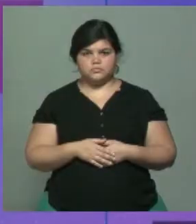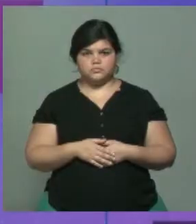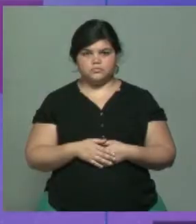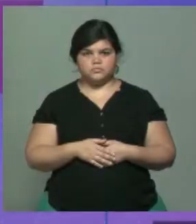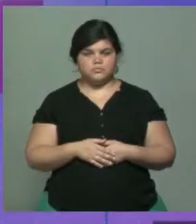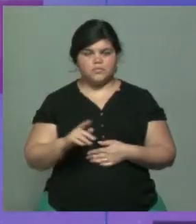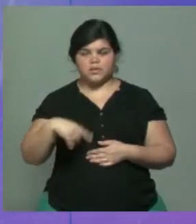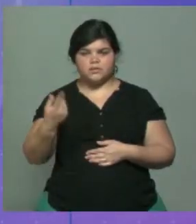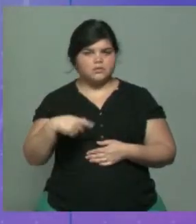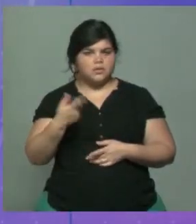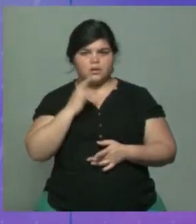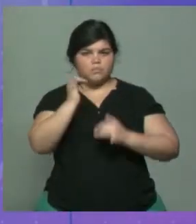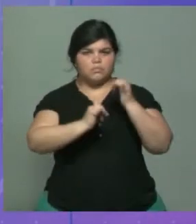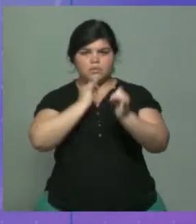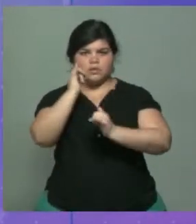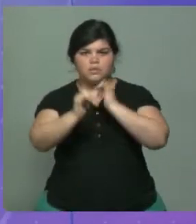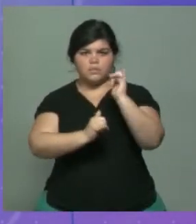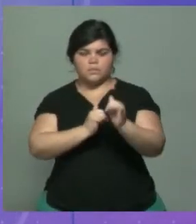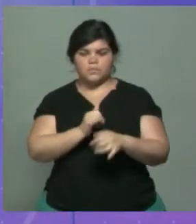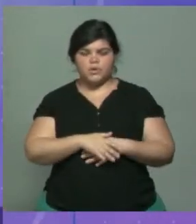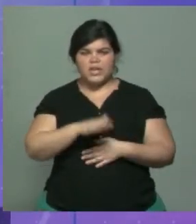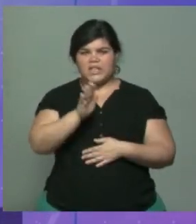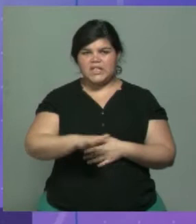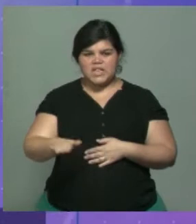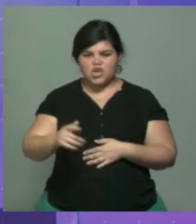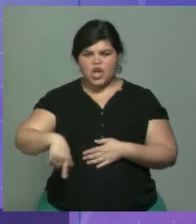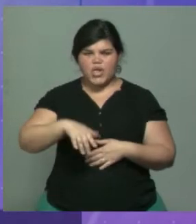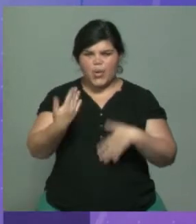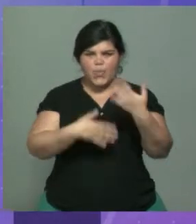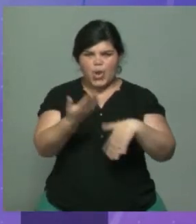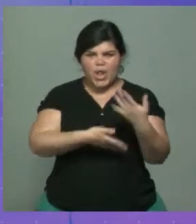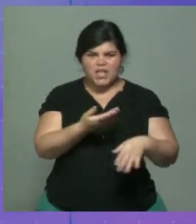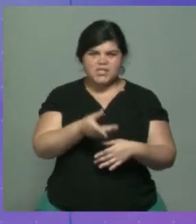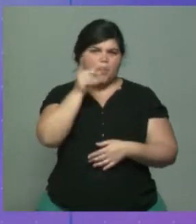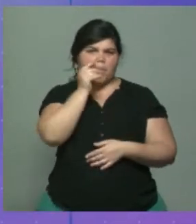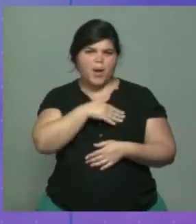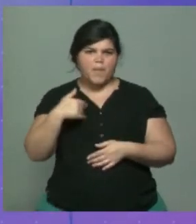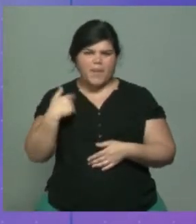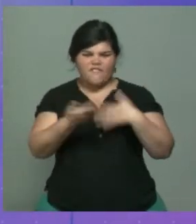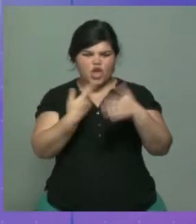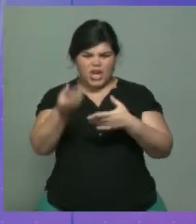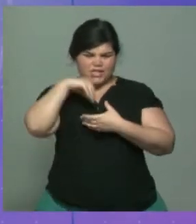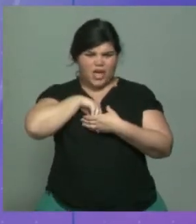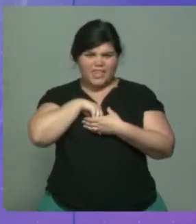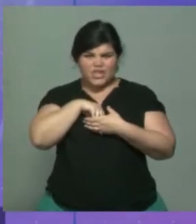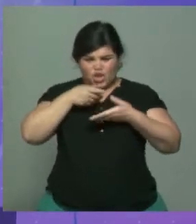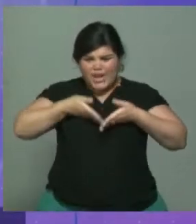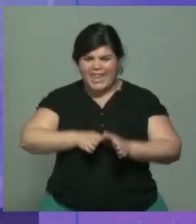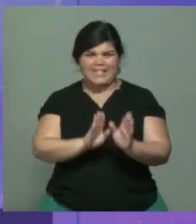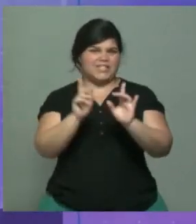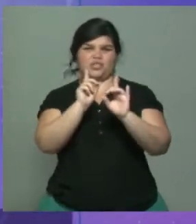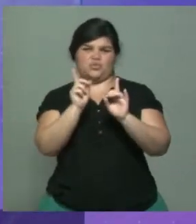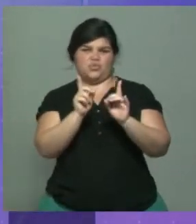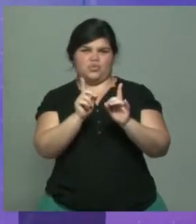Siempre digo que si los chicos no nacen violentos, ni los padres tampoco nacen violentos, pero hay una